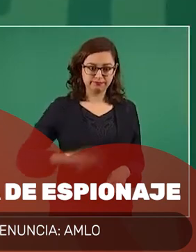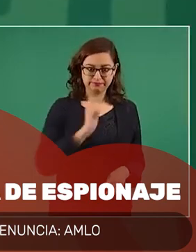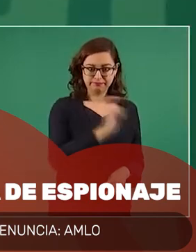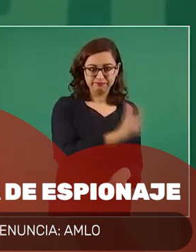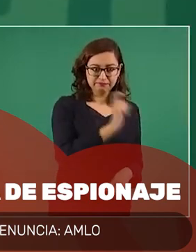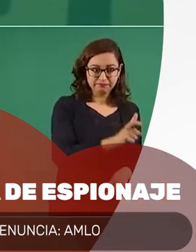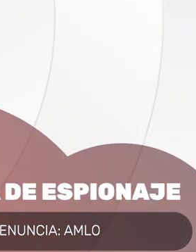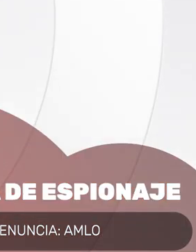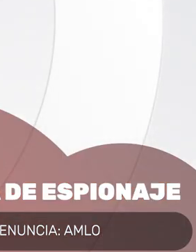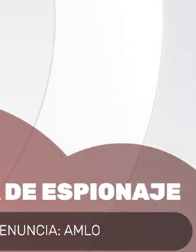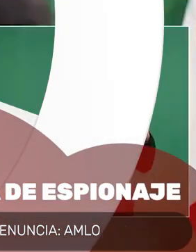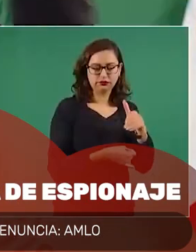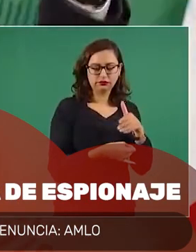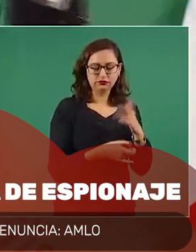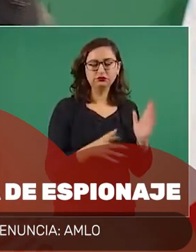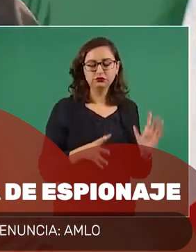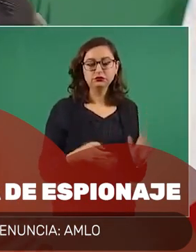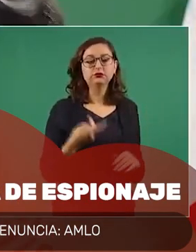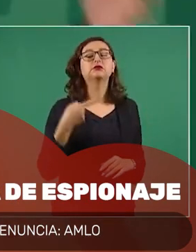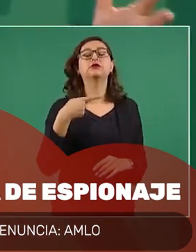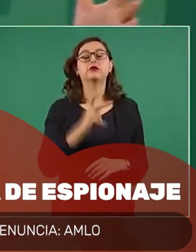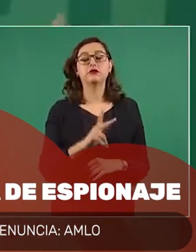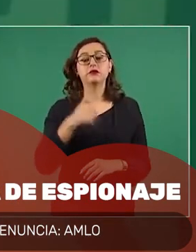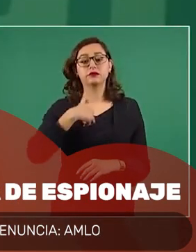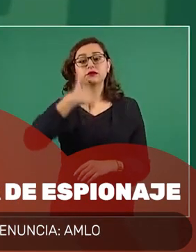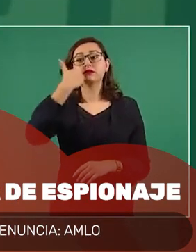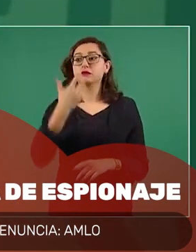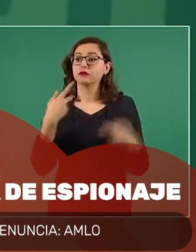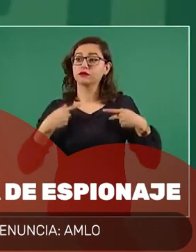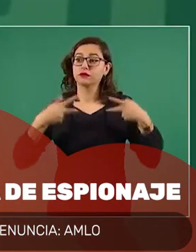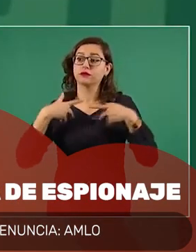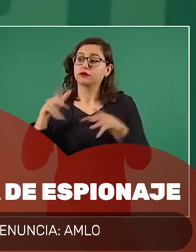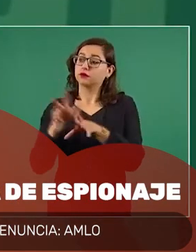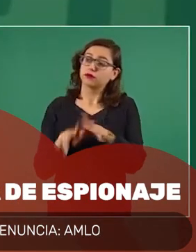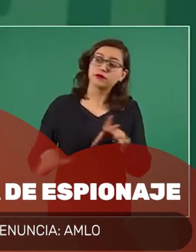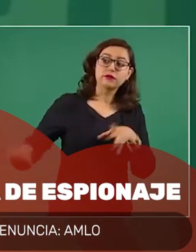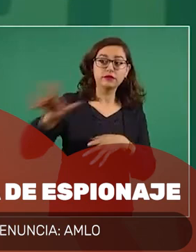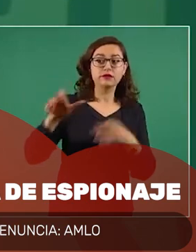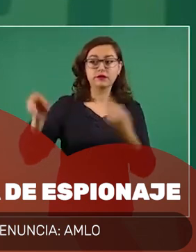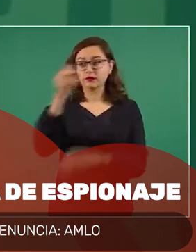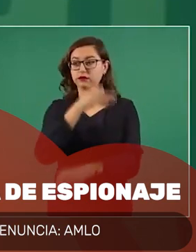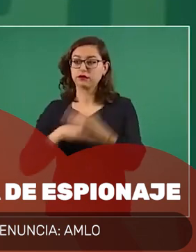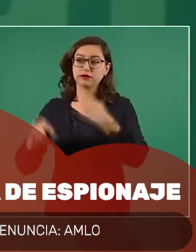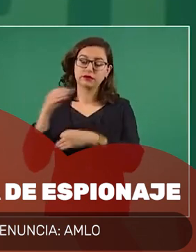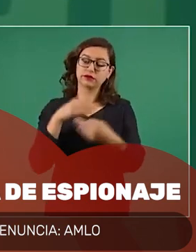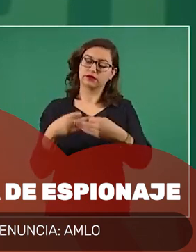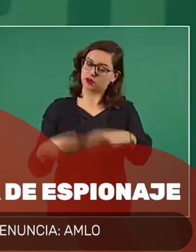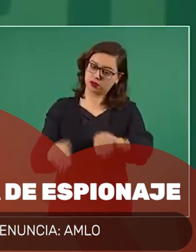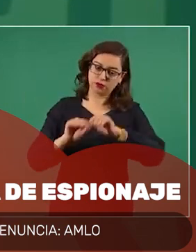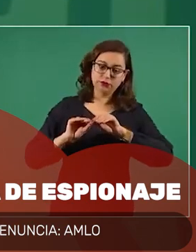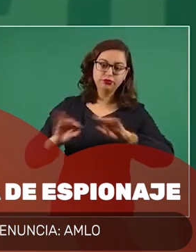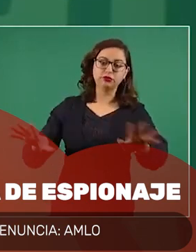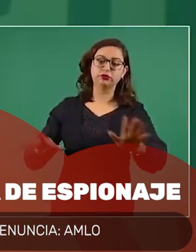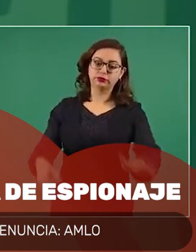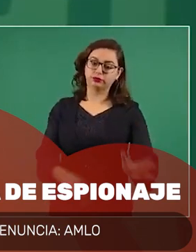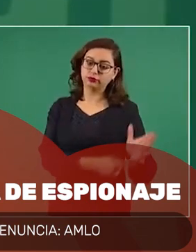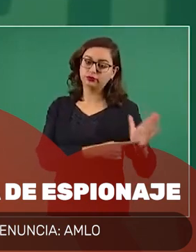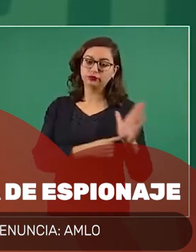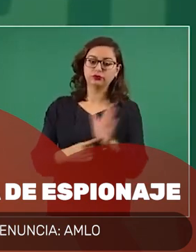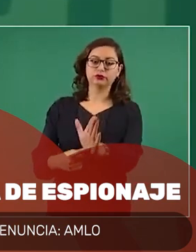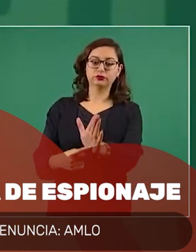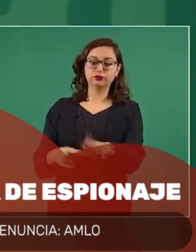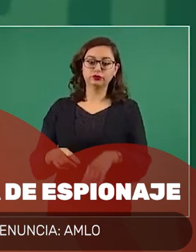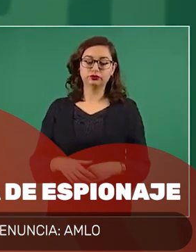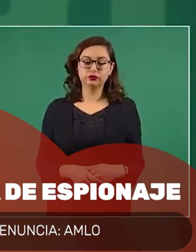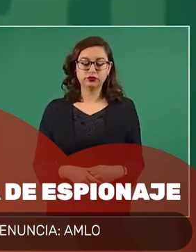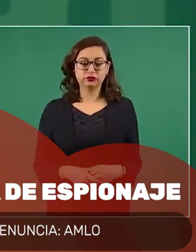periodistas y se espiaba a muchísima gente. ¿Cómo se espiaba? Pues tenían equipos sofisticados, señaló el mandatario este martes en su conferencia de prensa. El presidente señaló que no solo